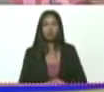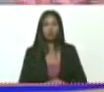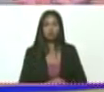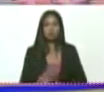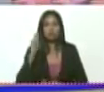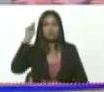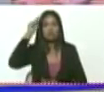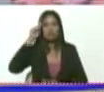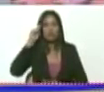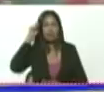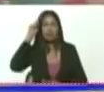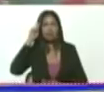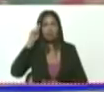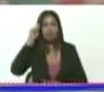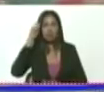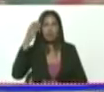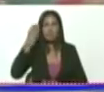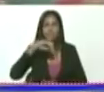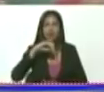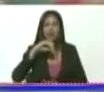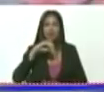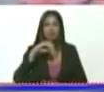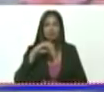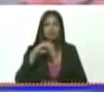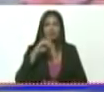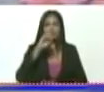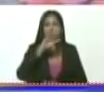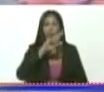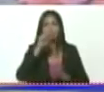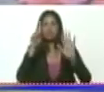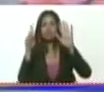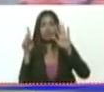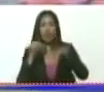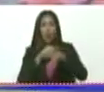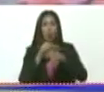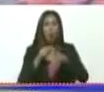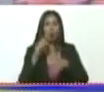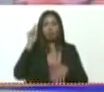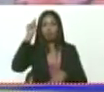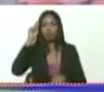Grabaciones, más de 56 horas de grabaciones,